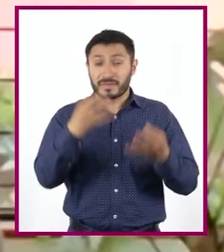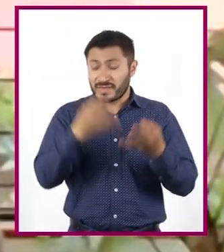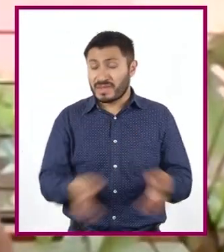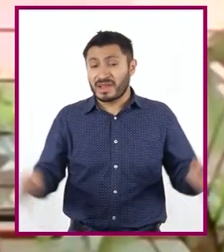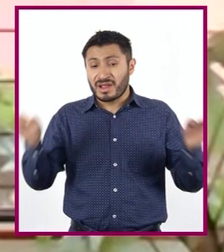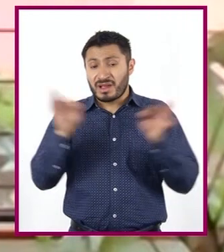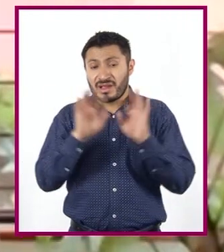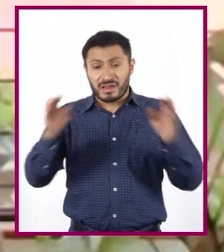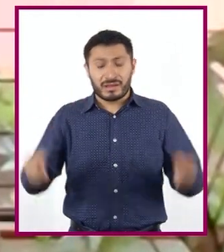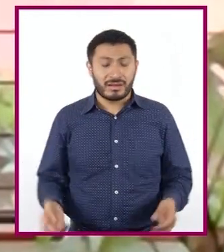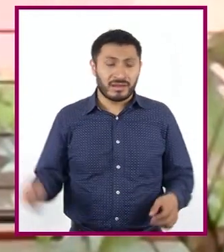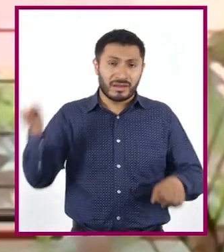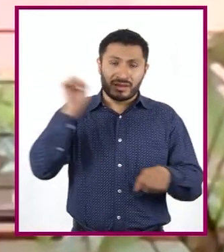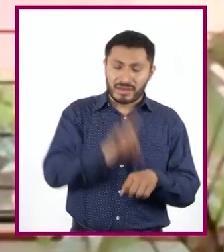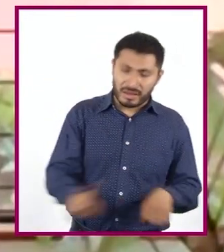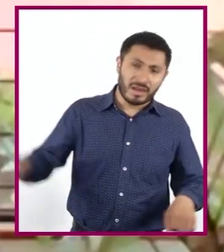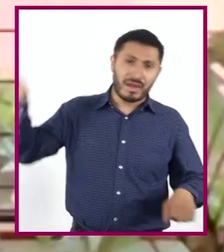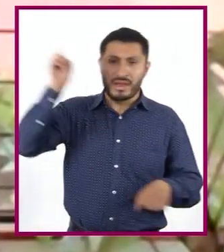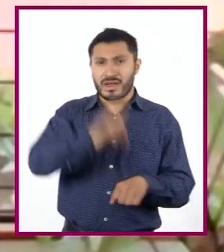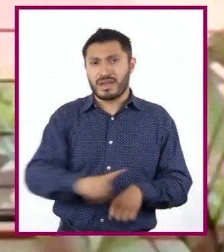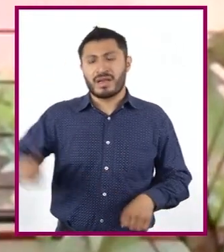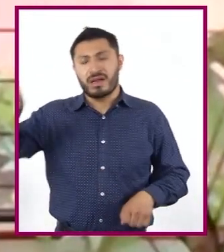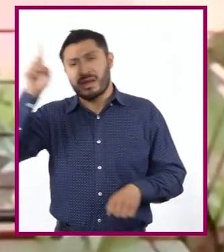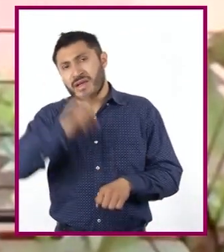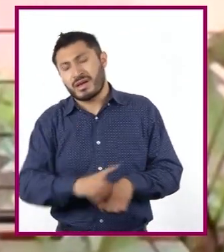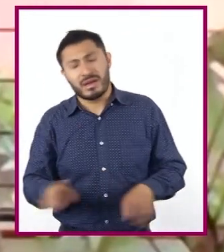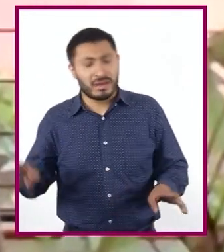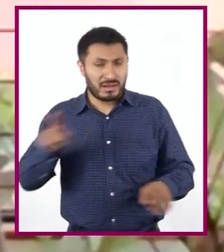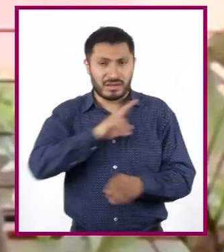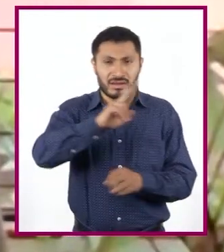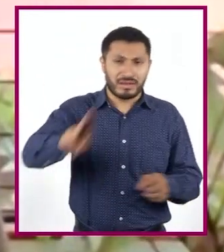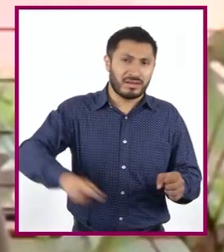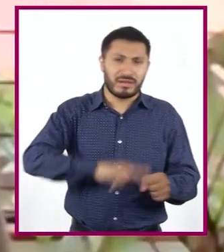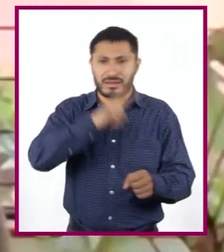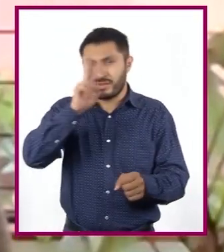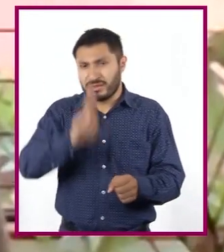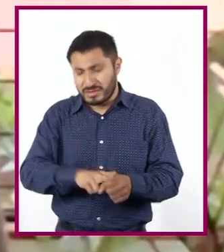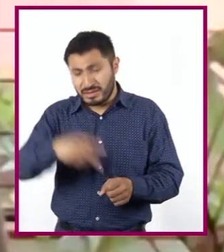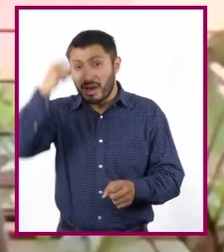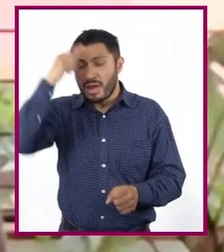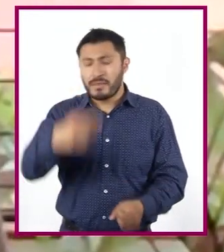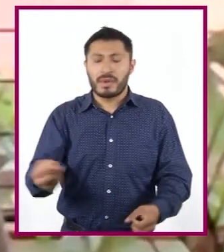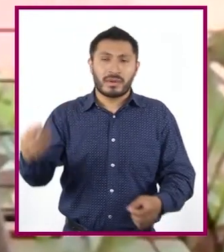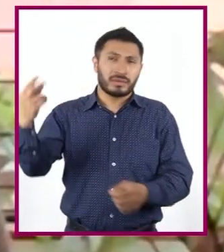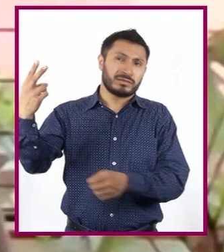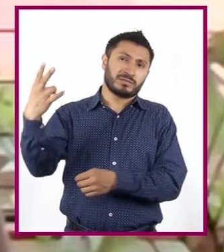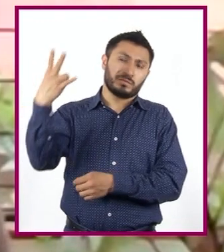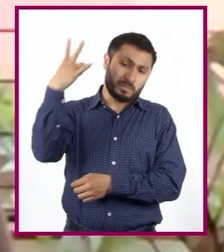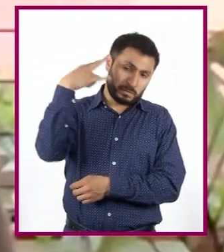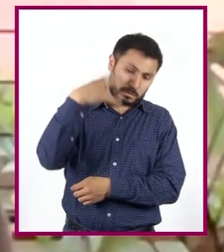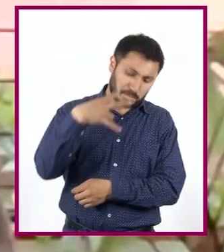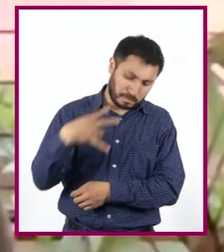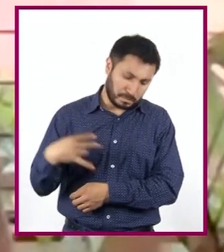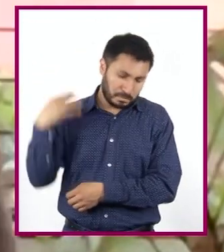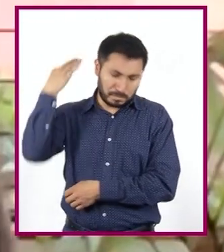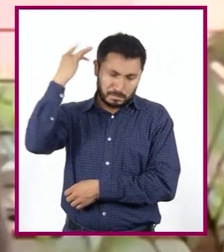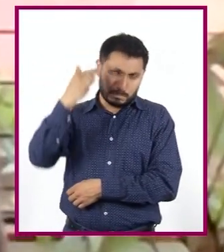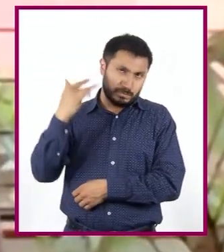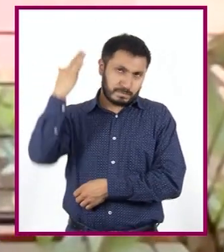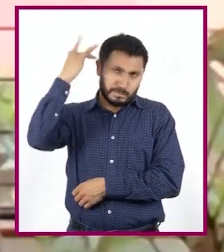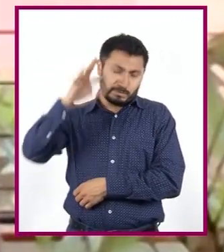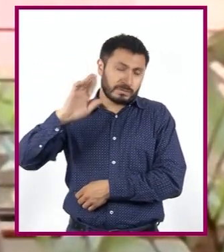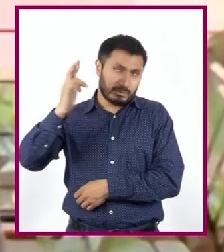de lo que ocurrió en la realidad, porque voy a especular. Y entonces, sin duda, lo literario busca lo que algunos maestros